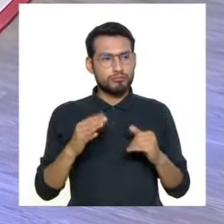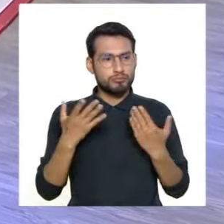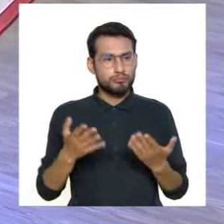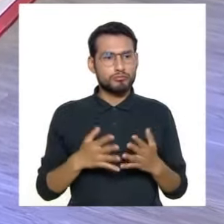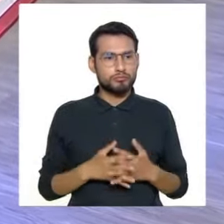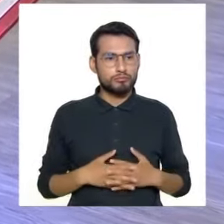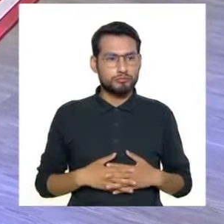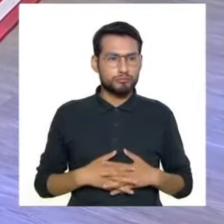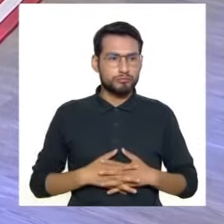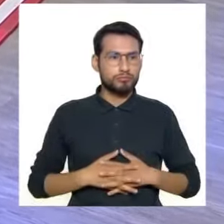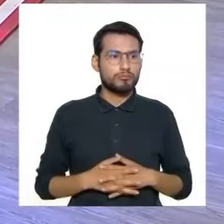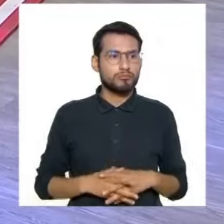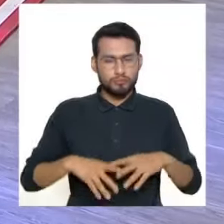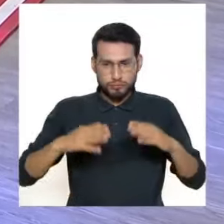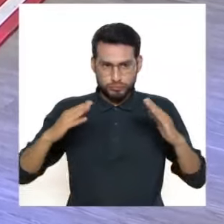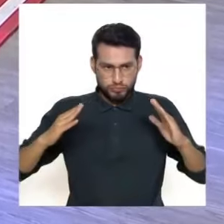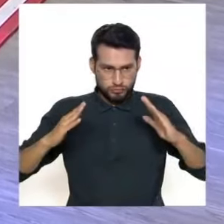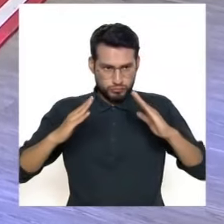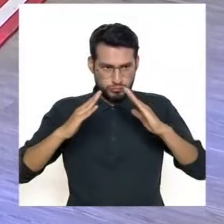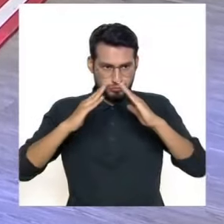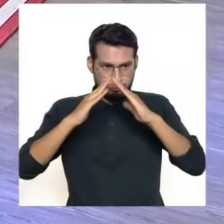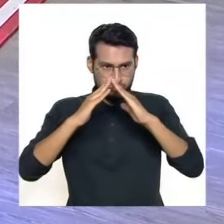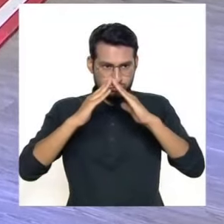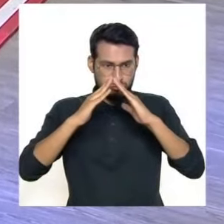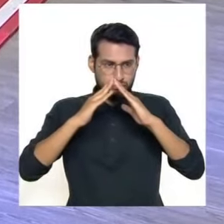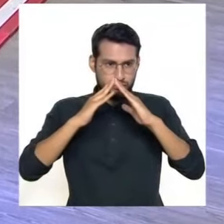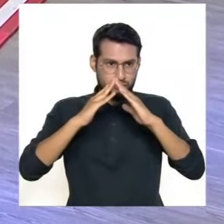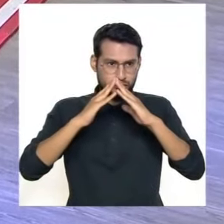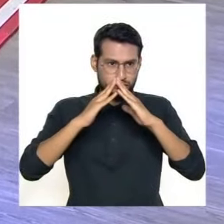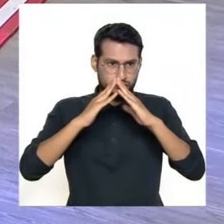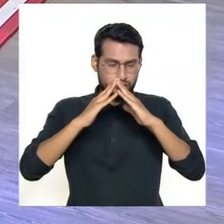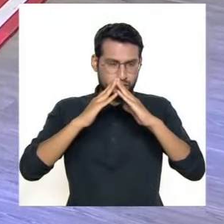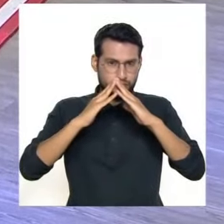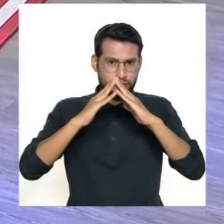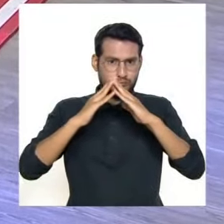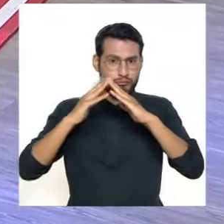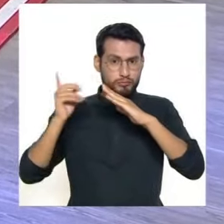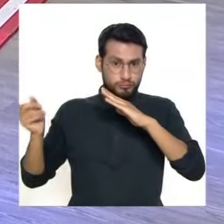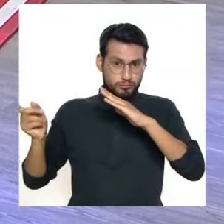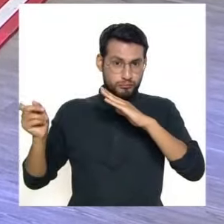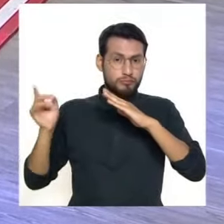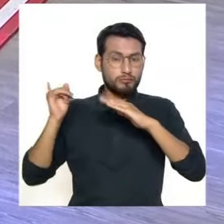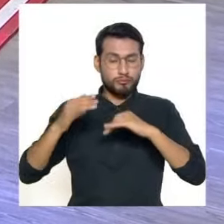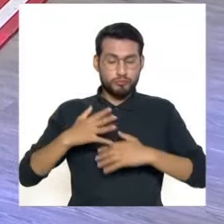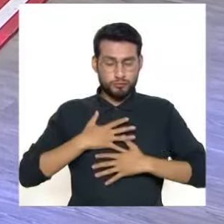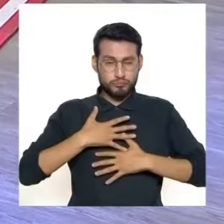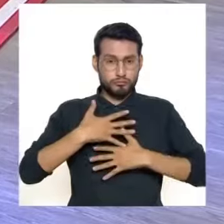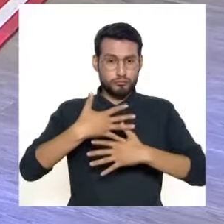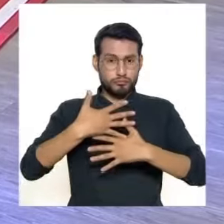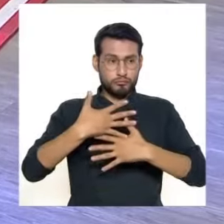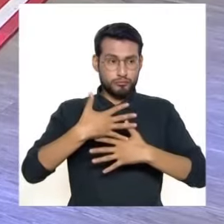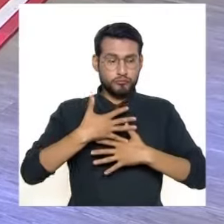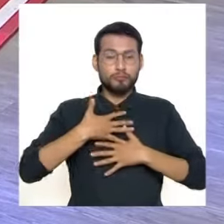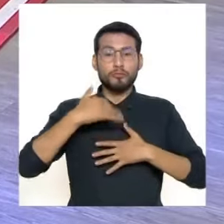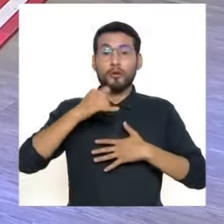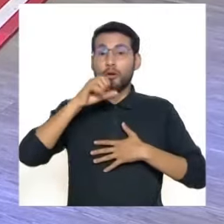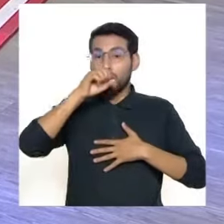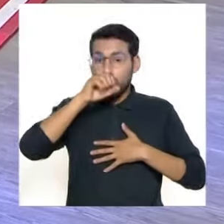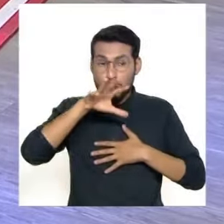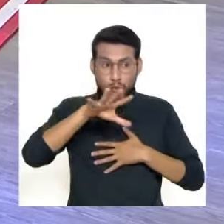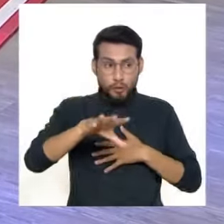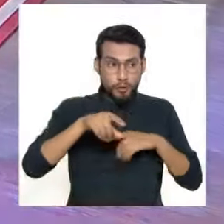de montaña pies juntos alargo columna inhalo exhalando llevo el pie derecho hacia delante un